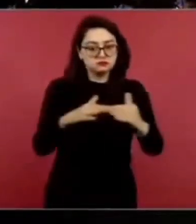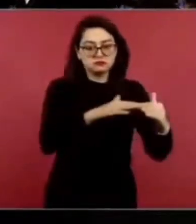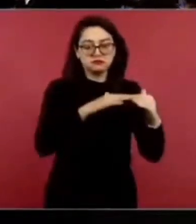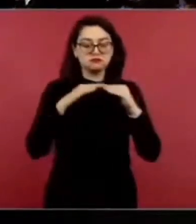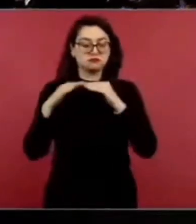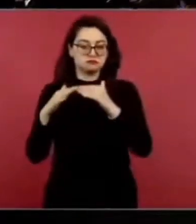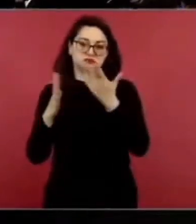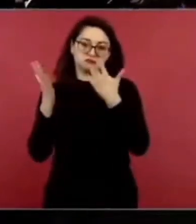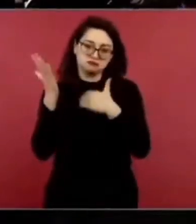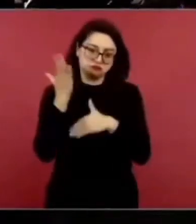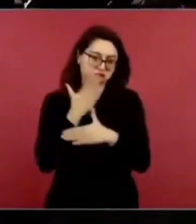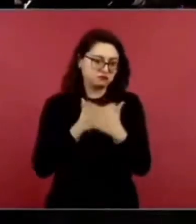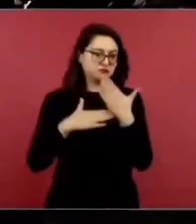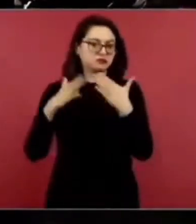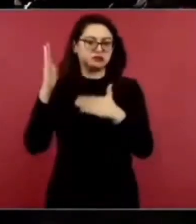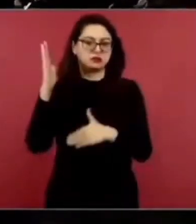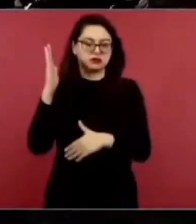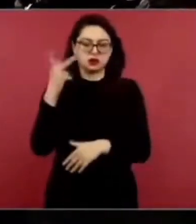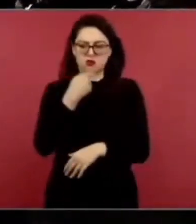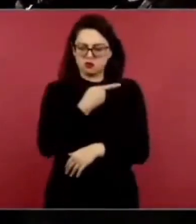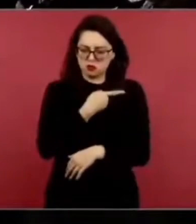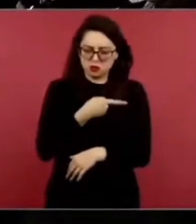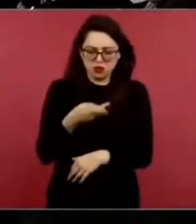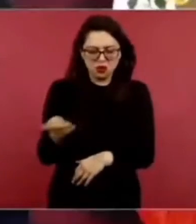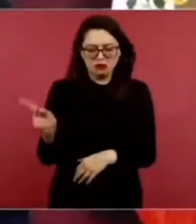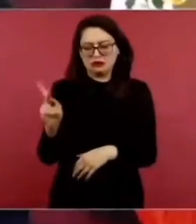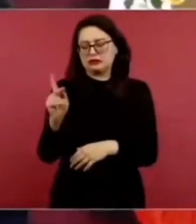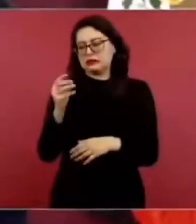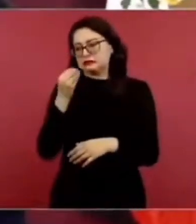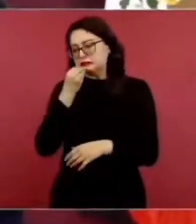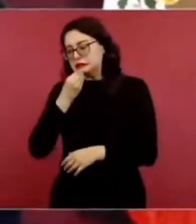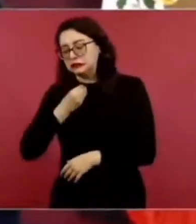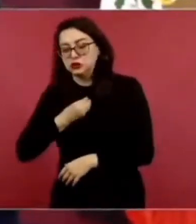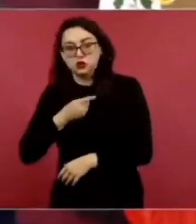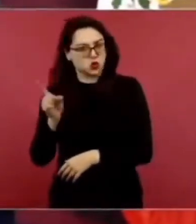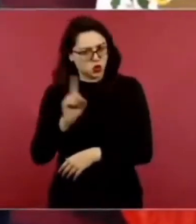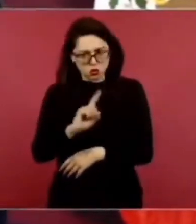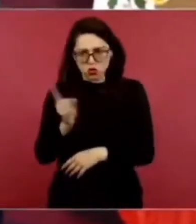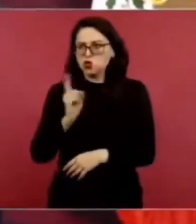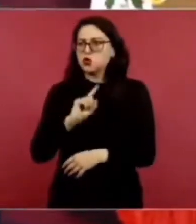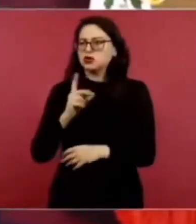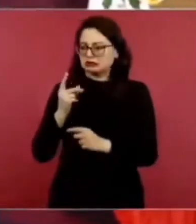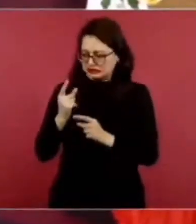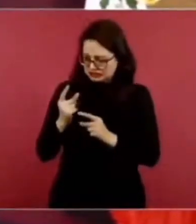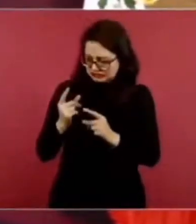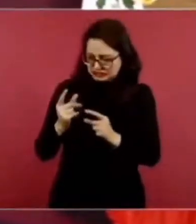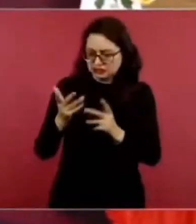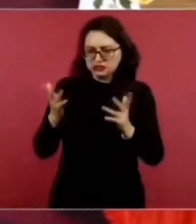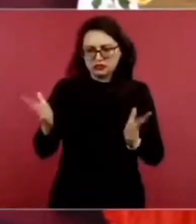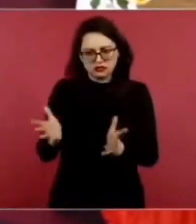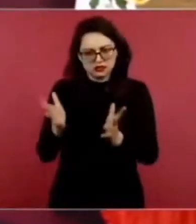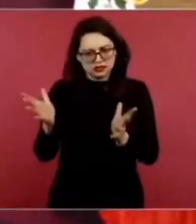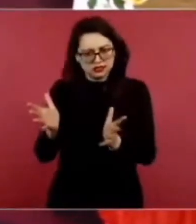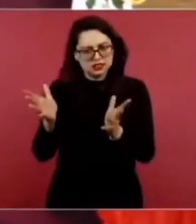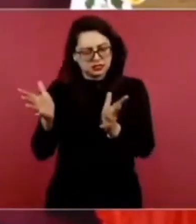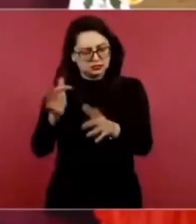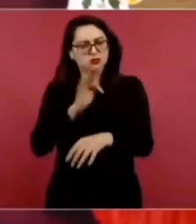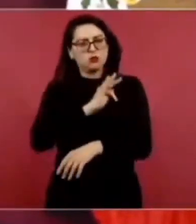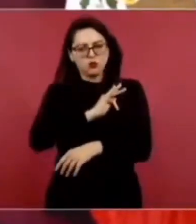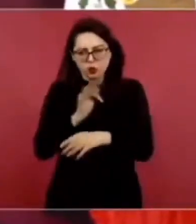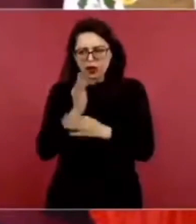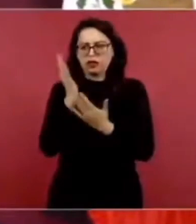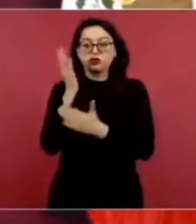puedan salir de la pobreza, de la postración. Se llegó